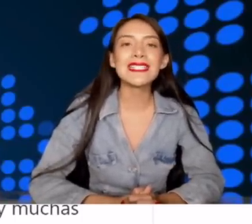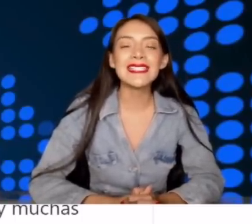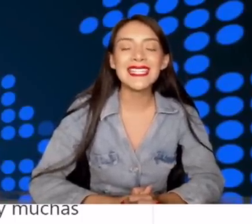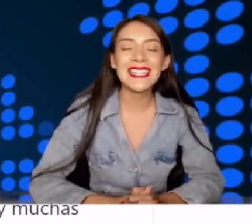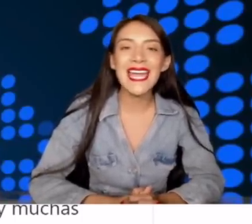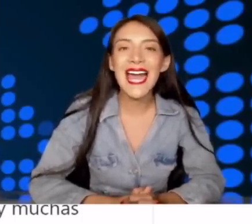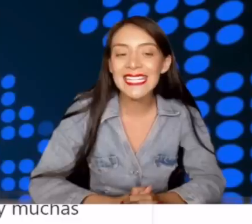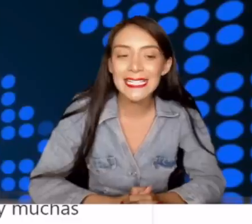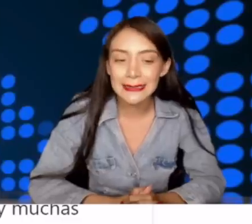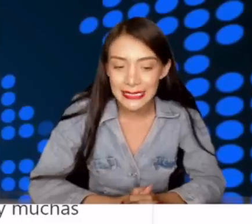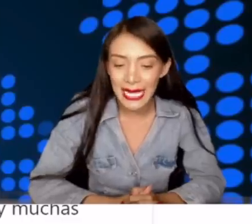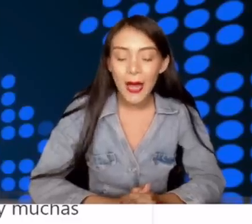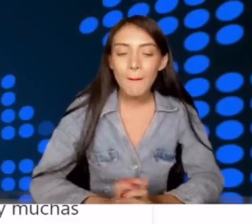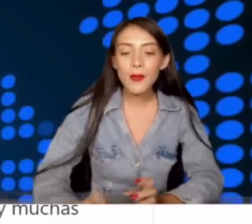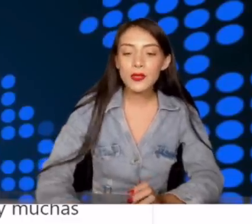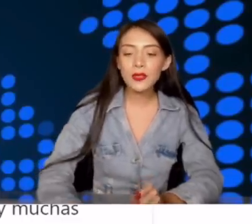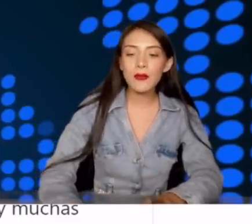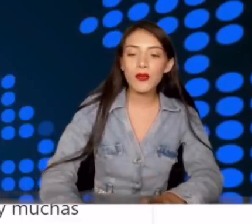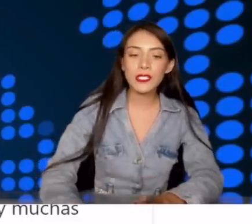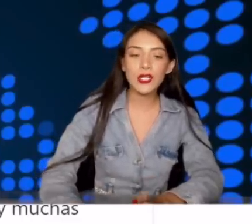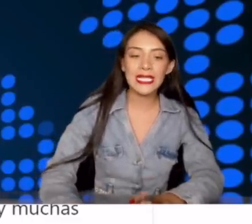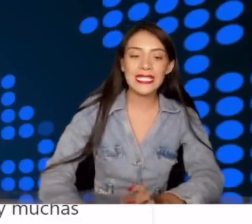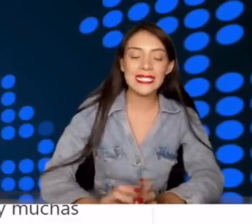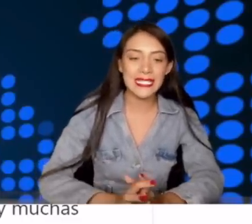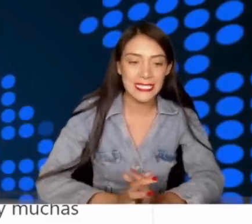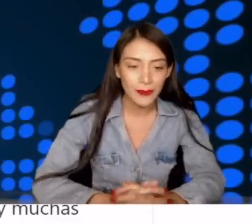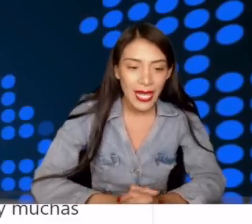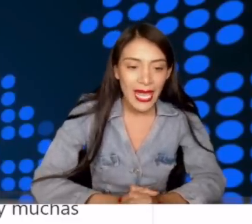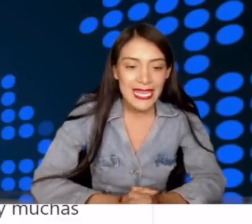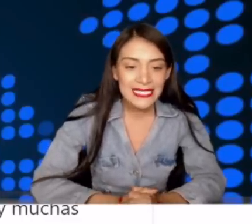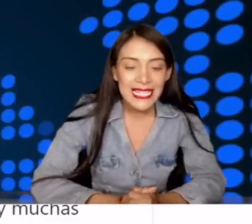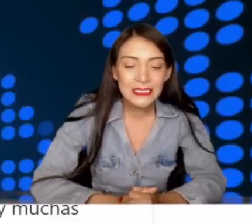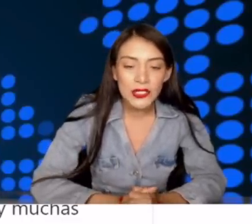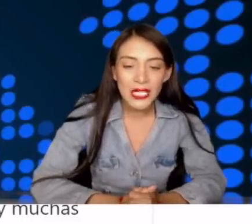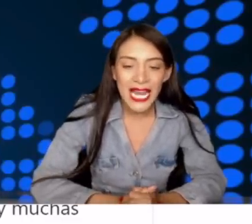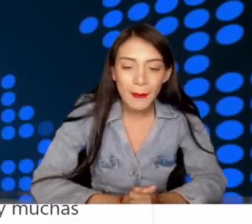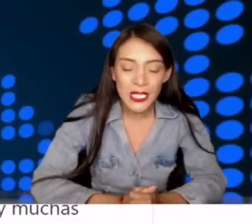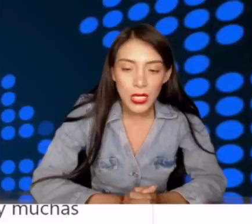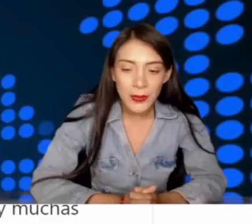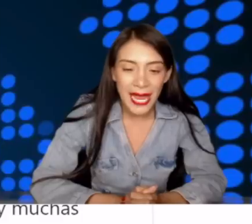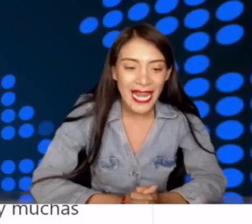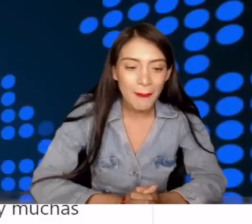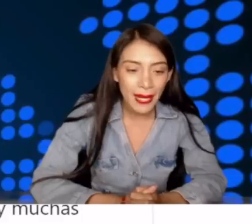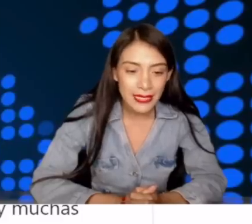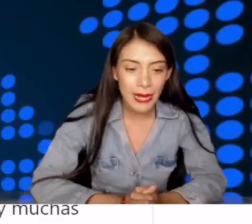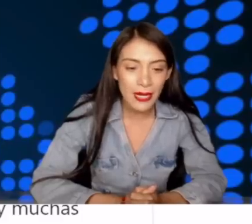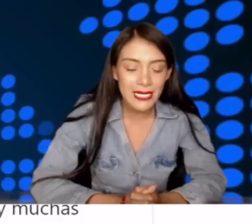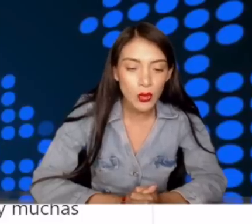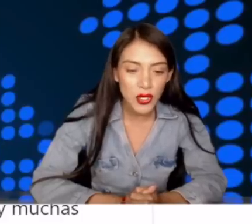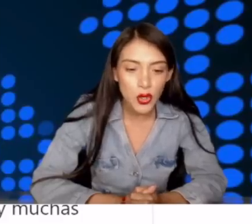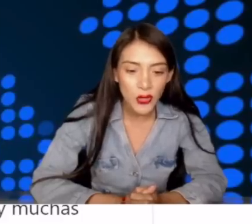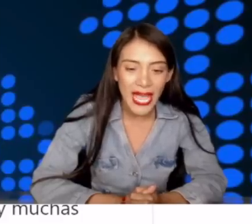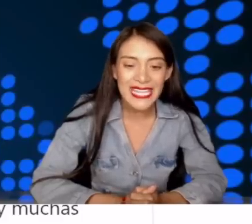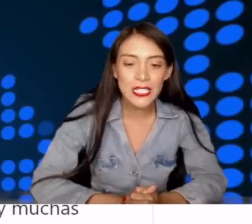el presidente de Argentina, vamos viendo la información y dice así: esta es la situación en La Paz, Bolivia, en la